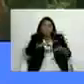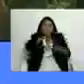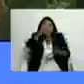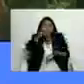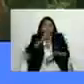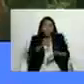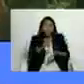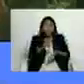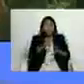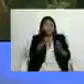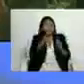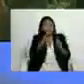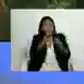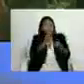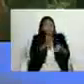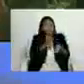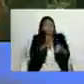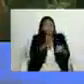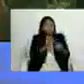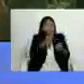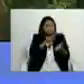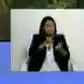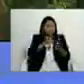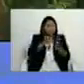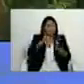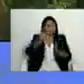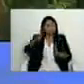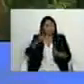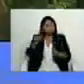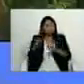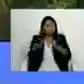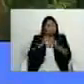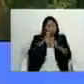pretendió validar el despojo, el arrebato, y es un laudo fraudulento.